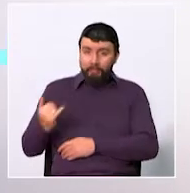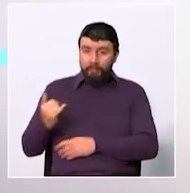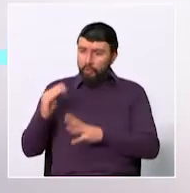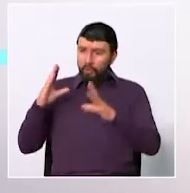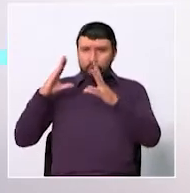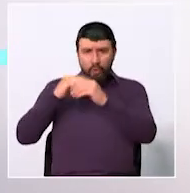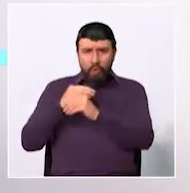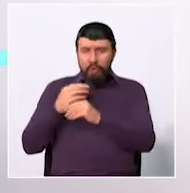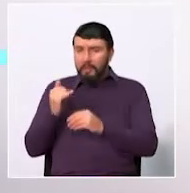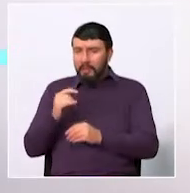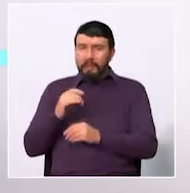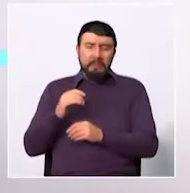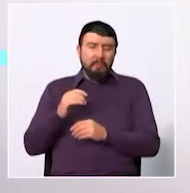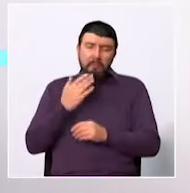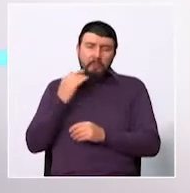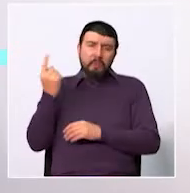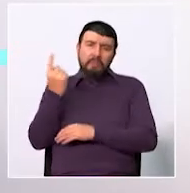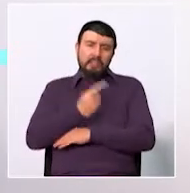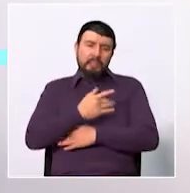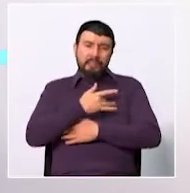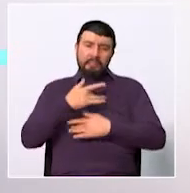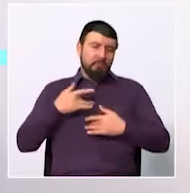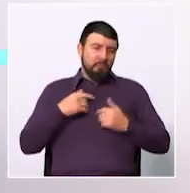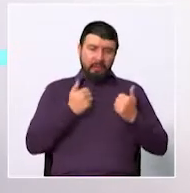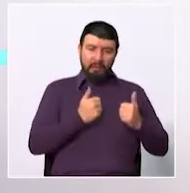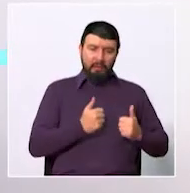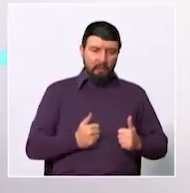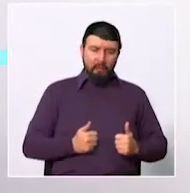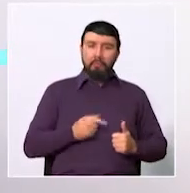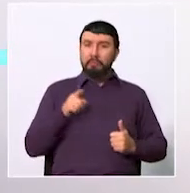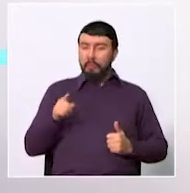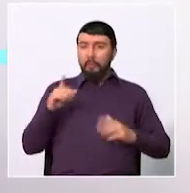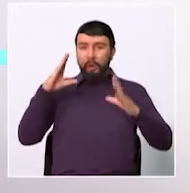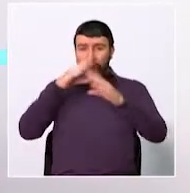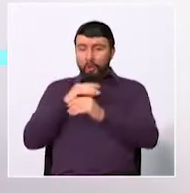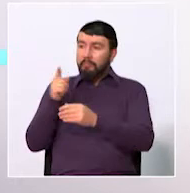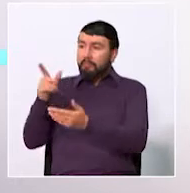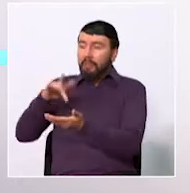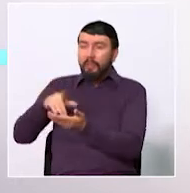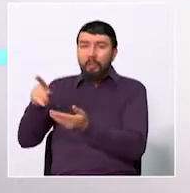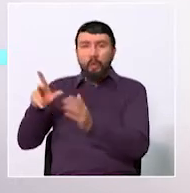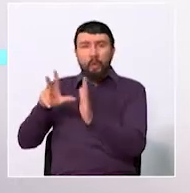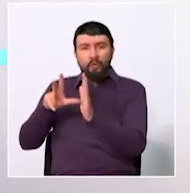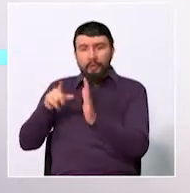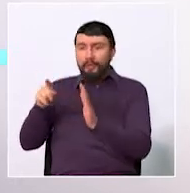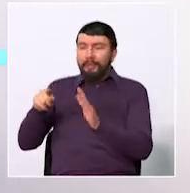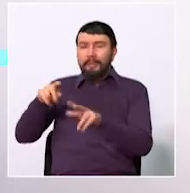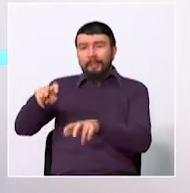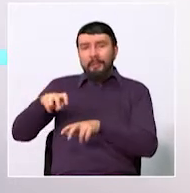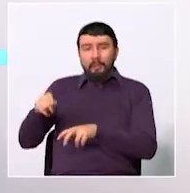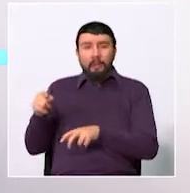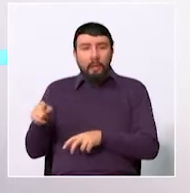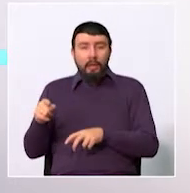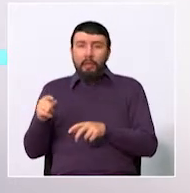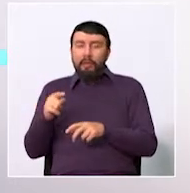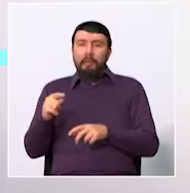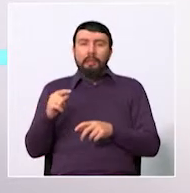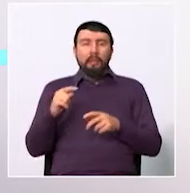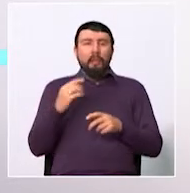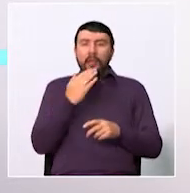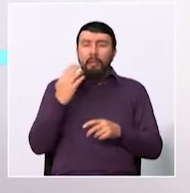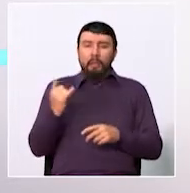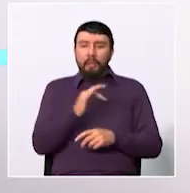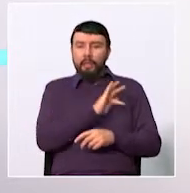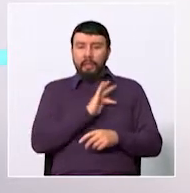a el hotel campestre de la clínica esta noche hacemos una terapia de fuego una cosa